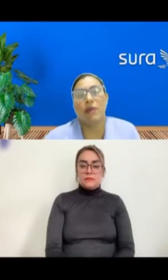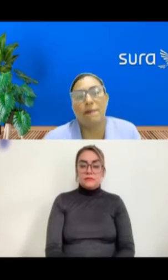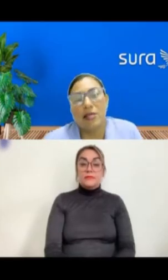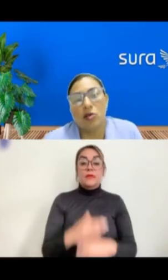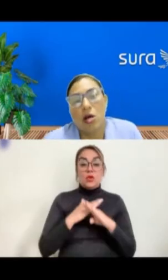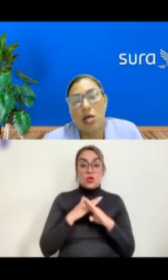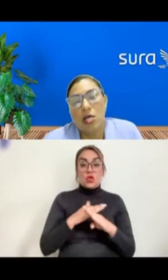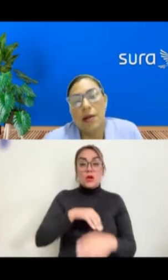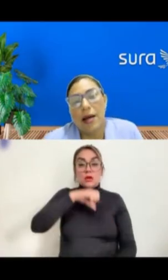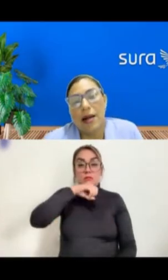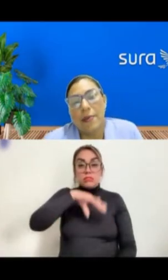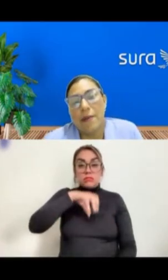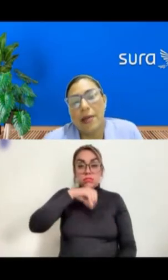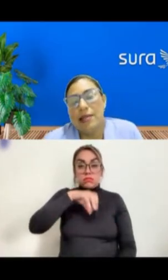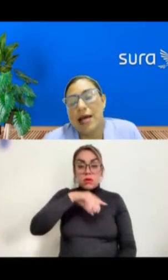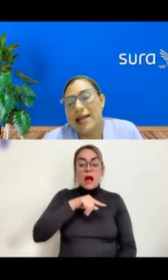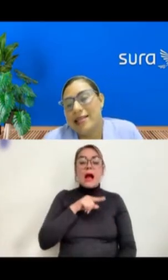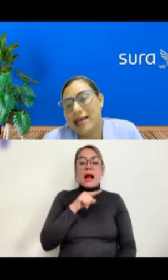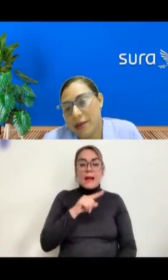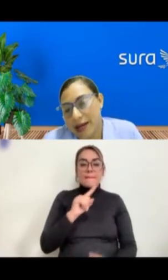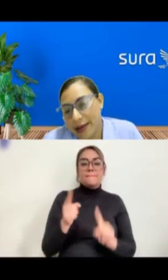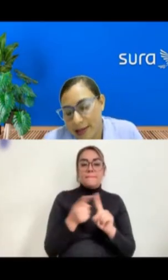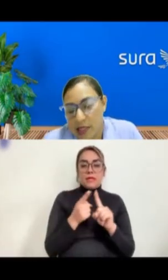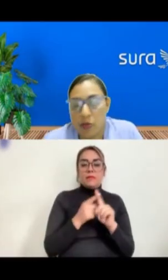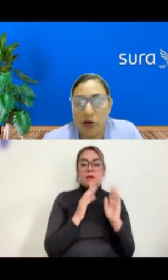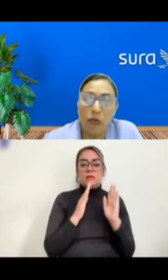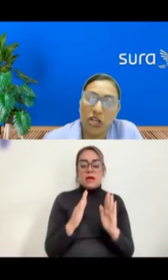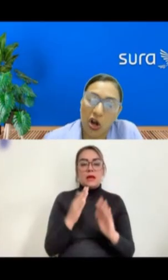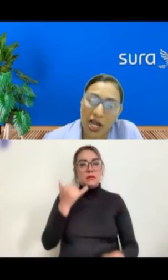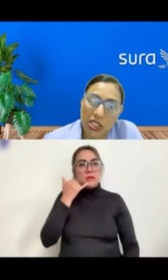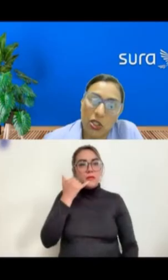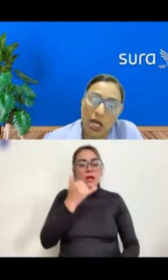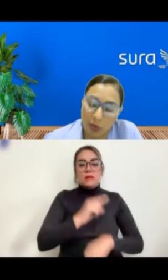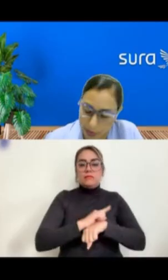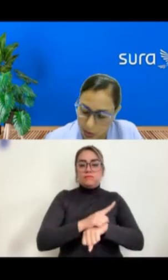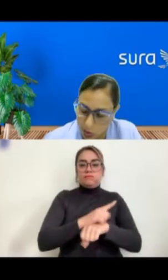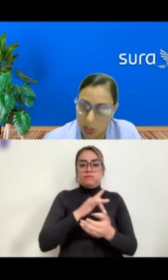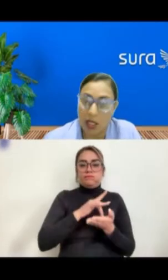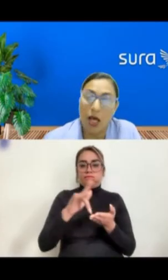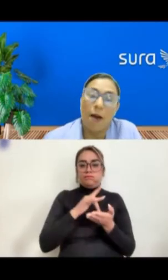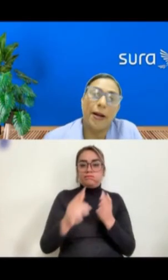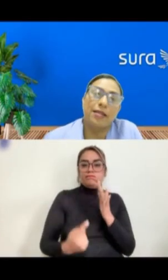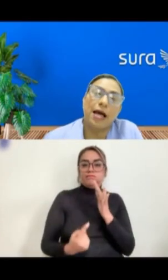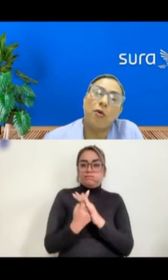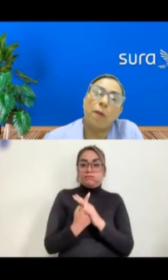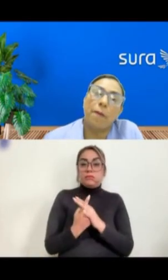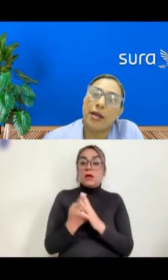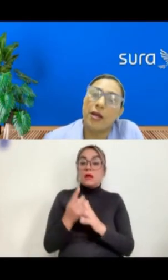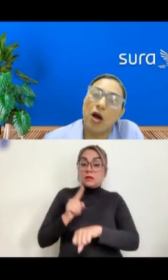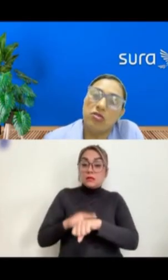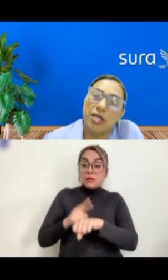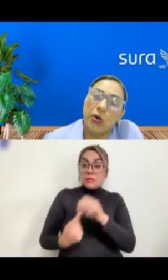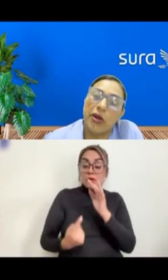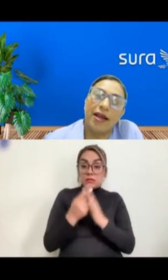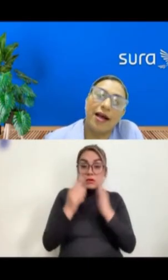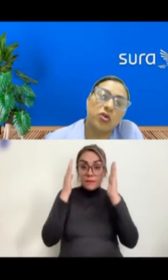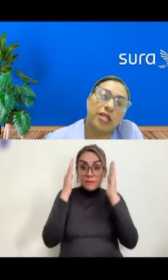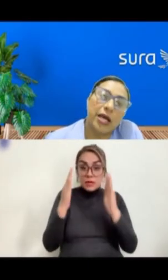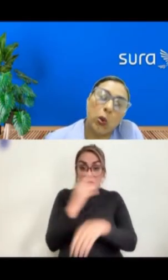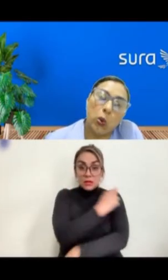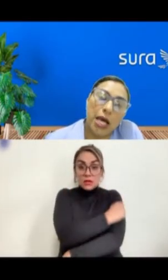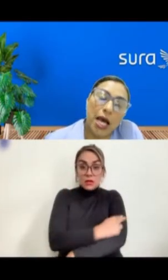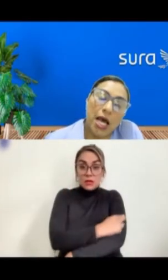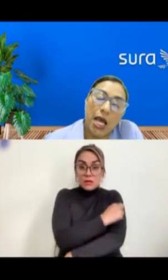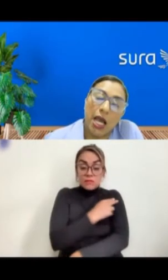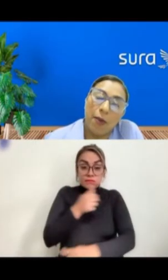sangrado es solo el primer paso, llamar rápidamente a la línea de emergencia, porque en muchas ocasiones al momento que prestamos los primeros auxilios en